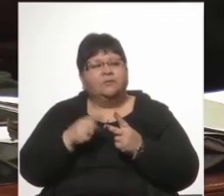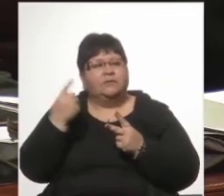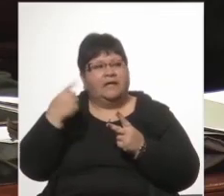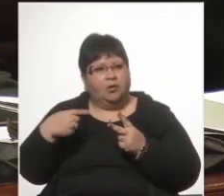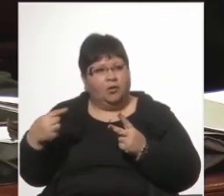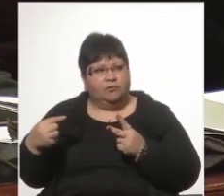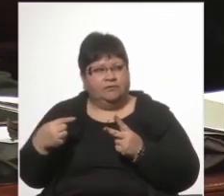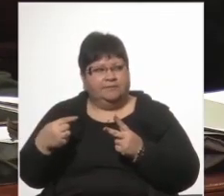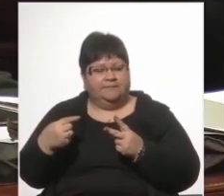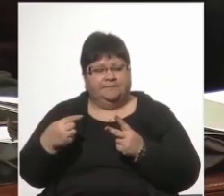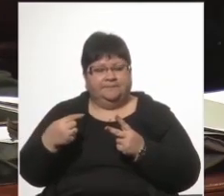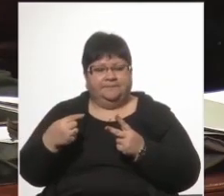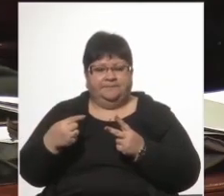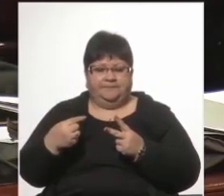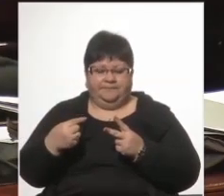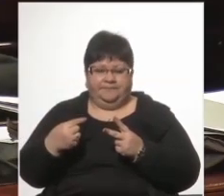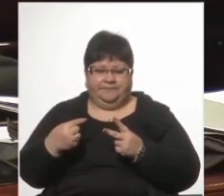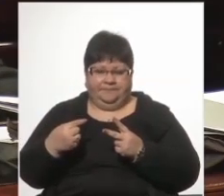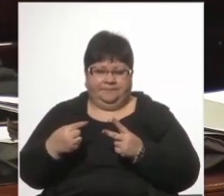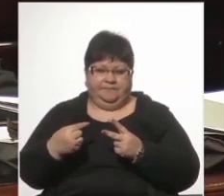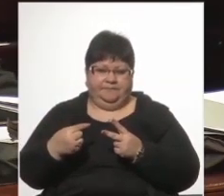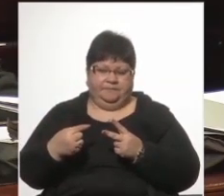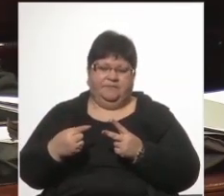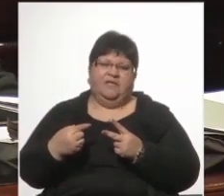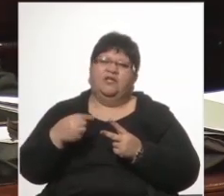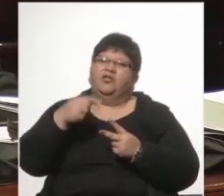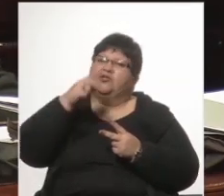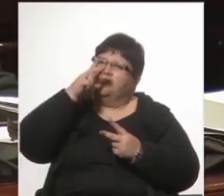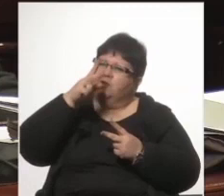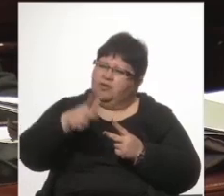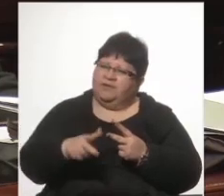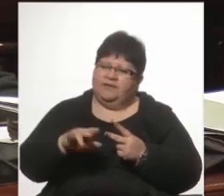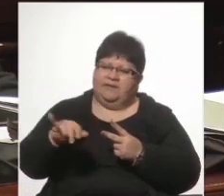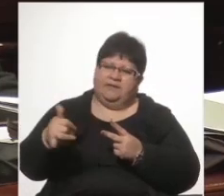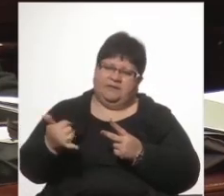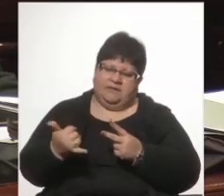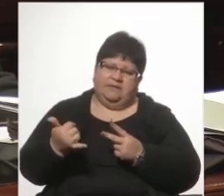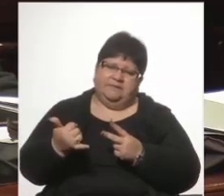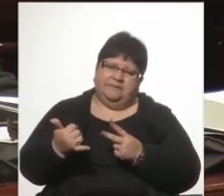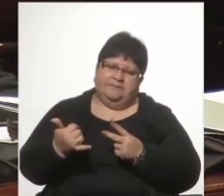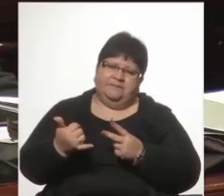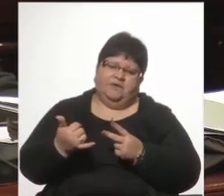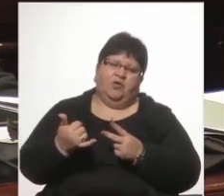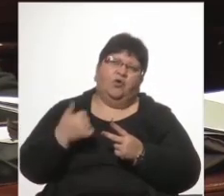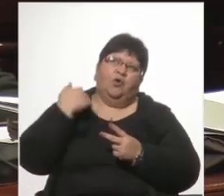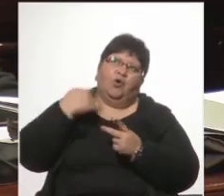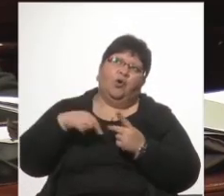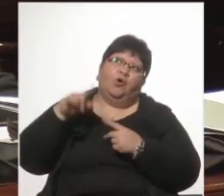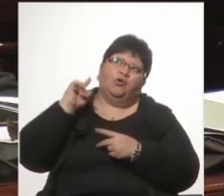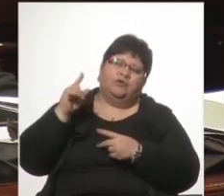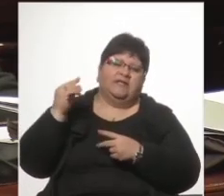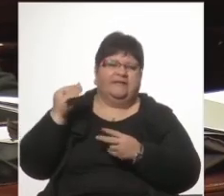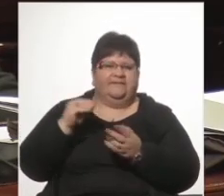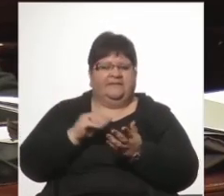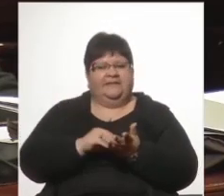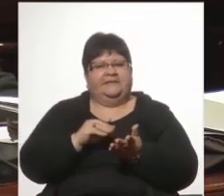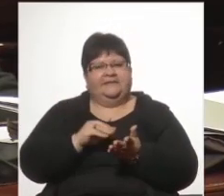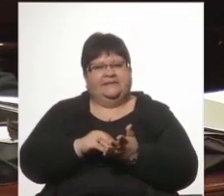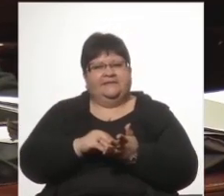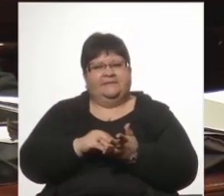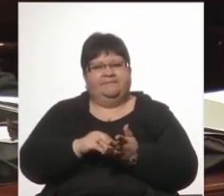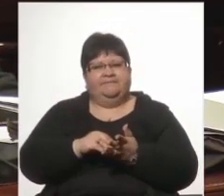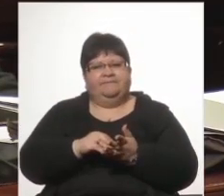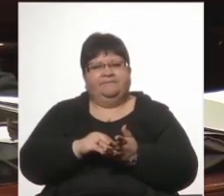decir que, como lo he señalado muchas veces, creo que es lamentable que se judicialice